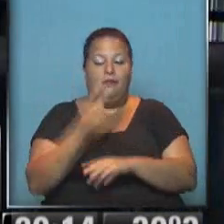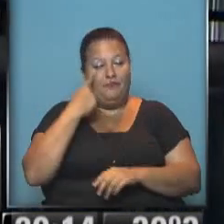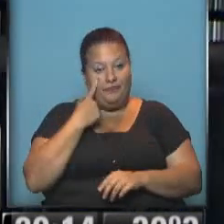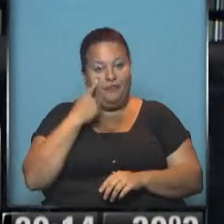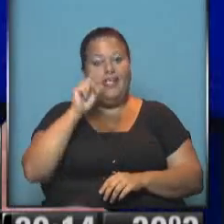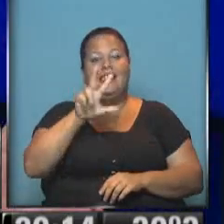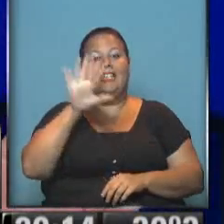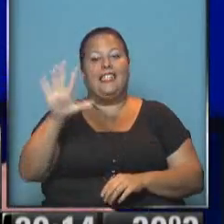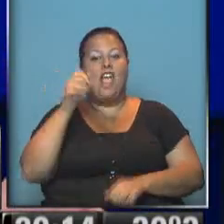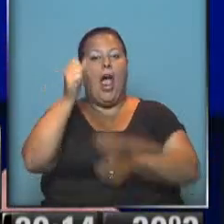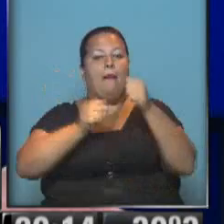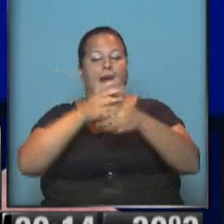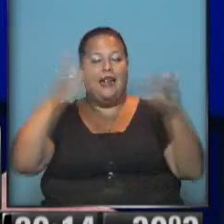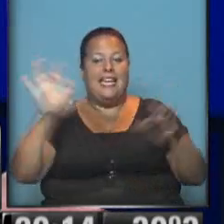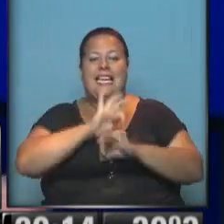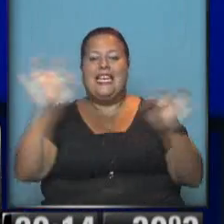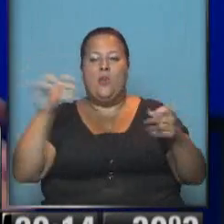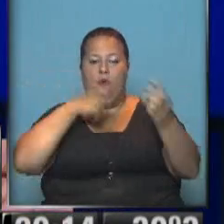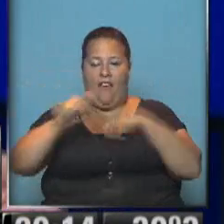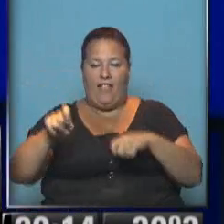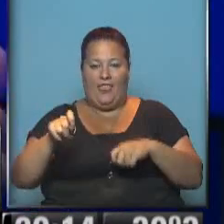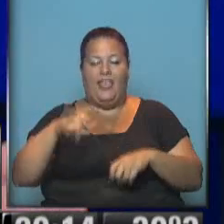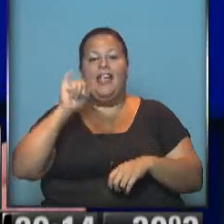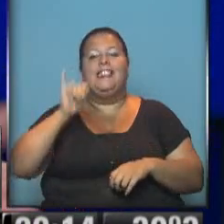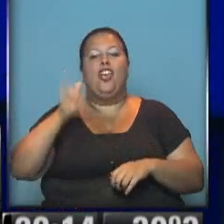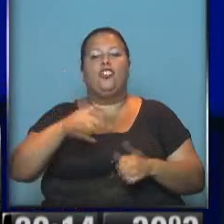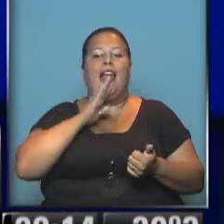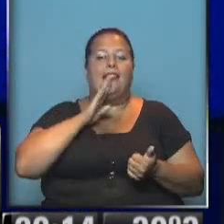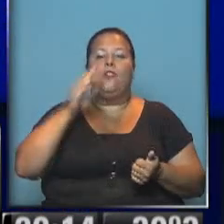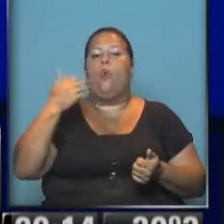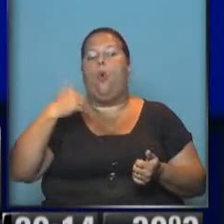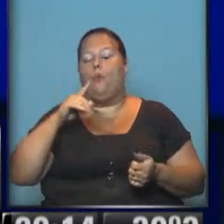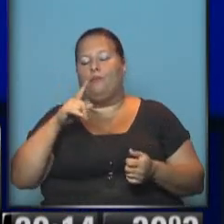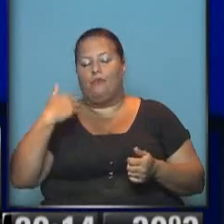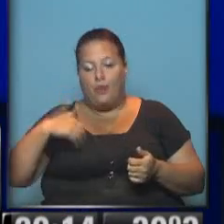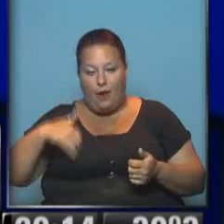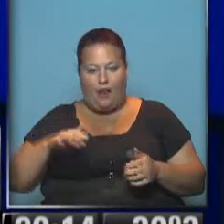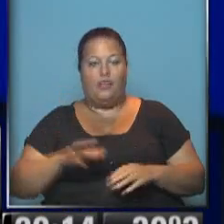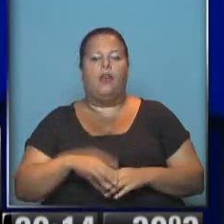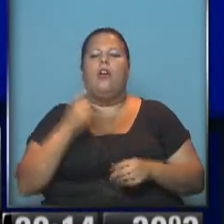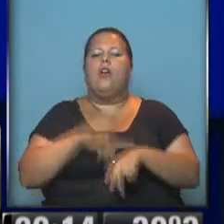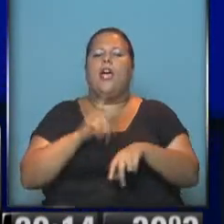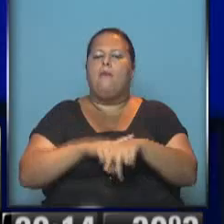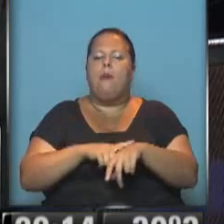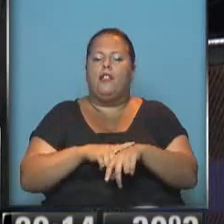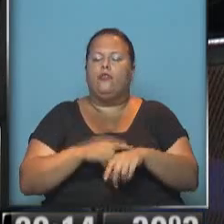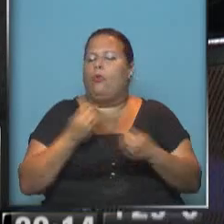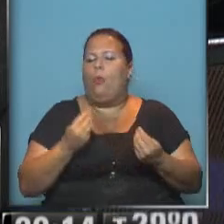las 35 empresas Graeber, ninguna se vendió a nadie que no fuera argentino ni judío. Okay. ¿Y en qué momento llega